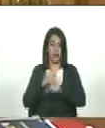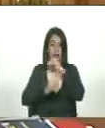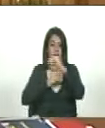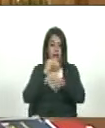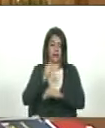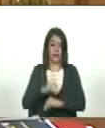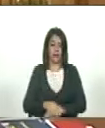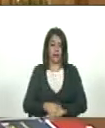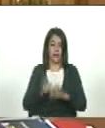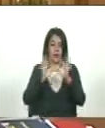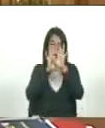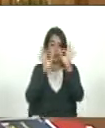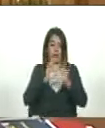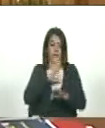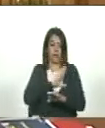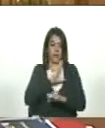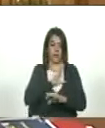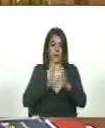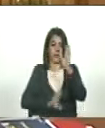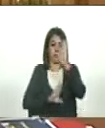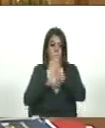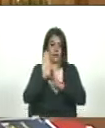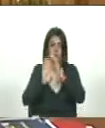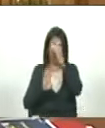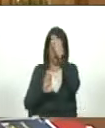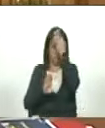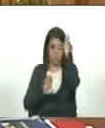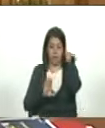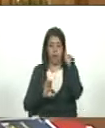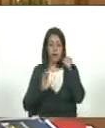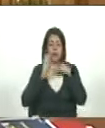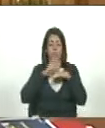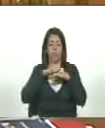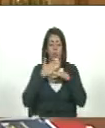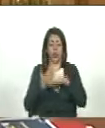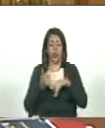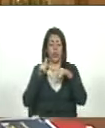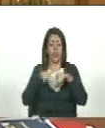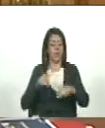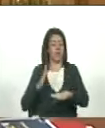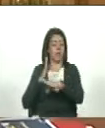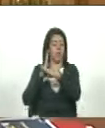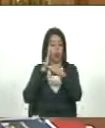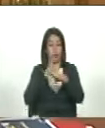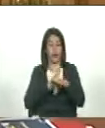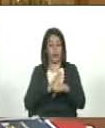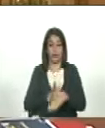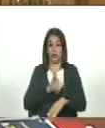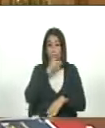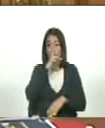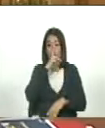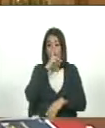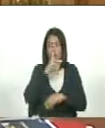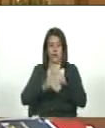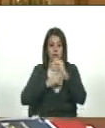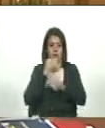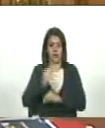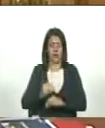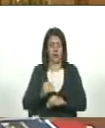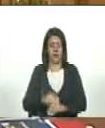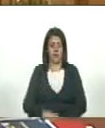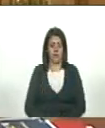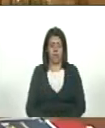construir un modelo propio de desarrollo aún en el marco de este bloqueo criminal. Y por